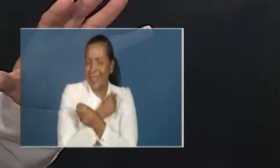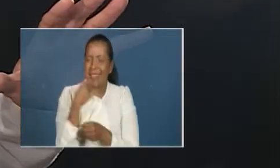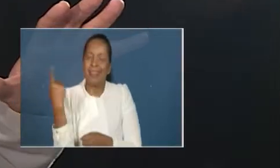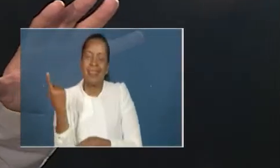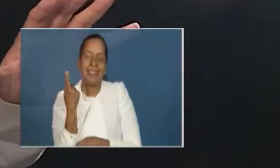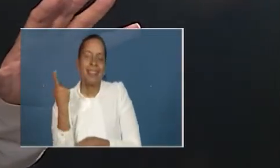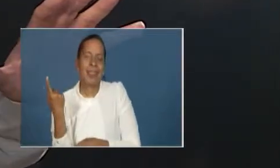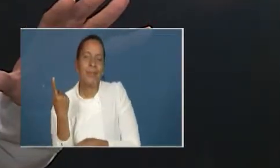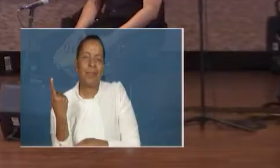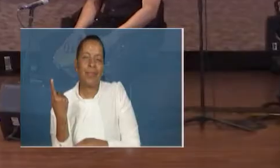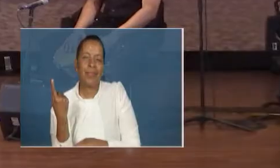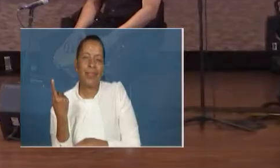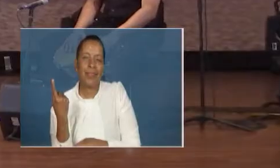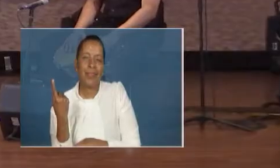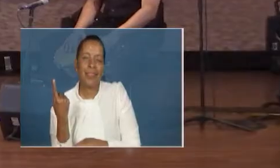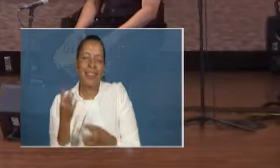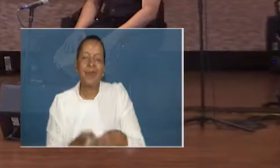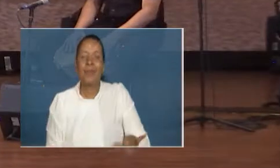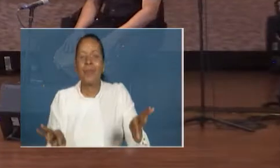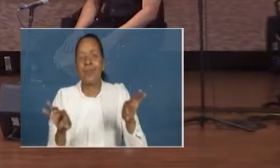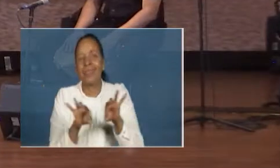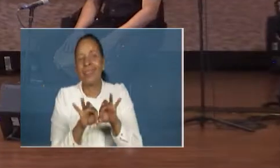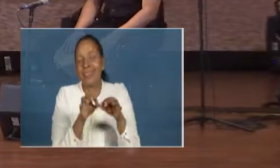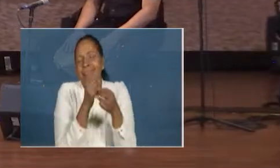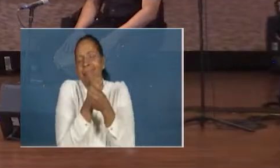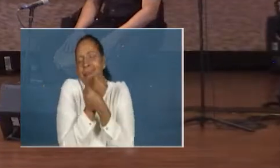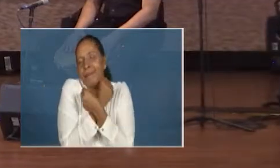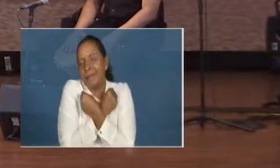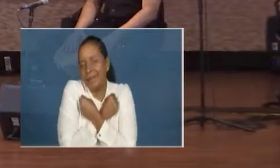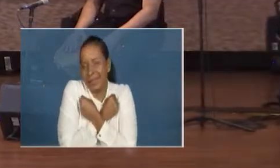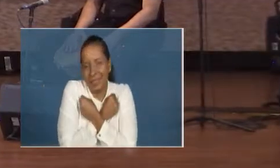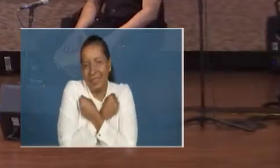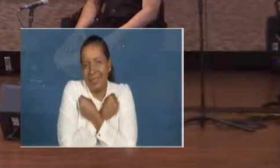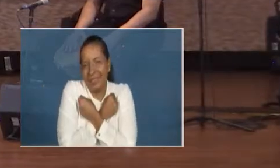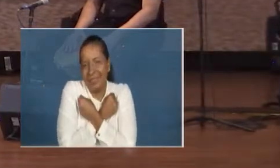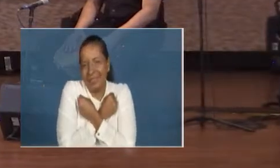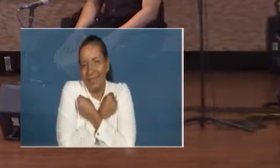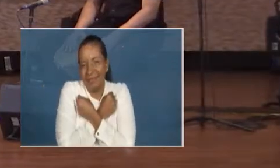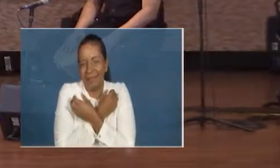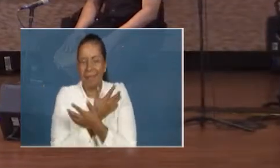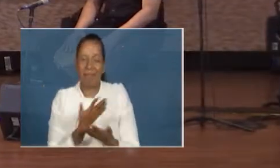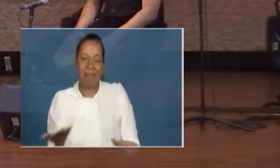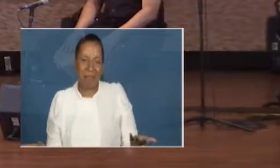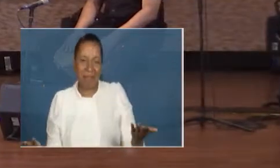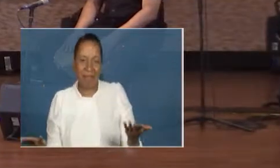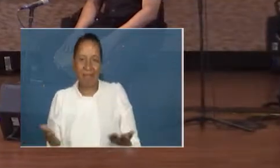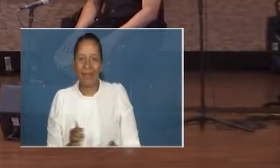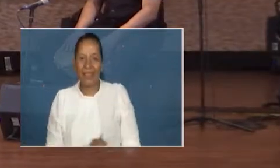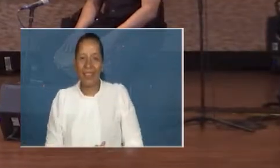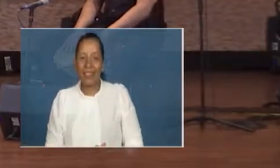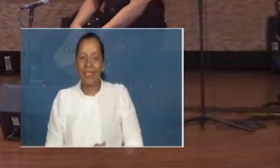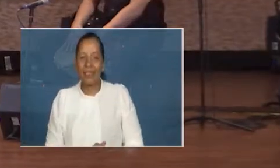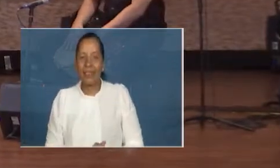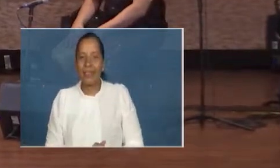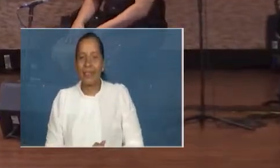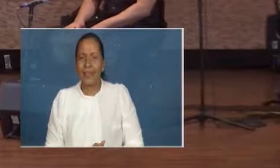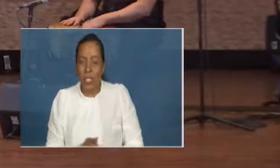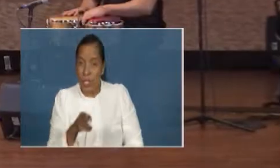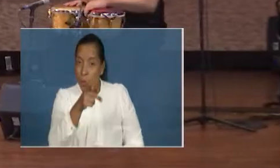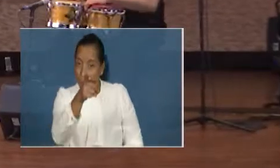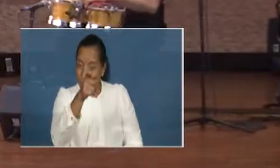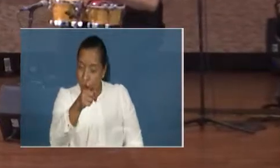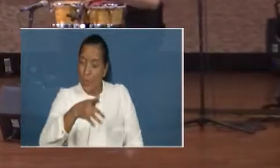en su vida es porque no conoce el amor. No amó. ¿Ya? Entonces, a raíz de que tú